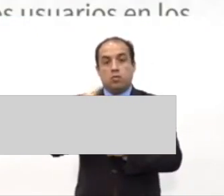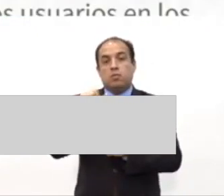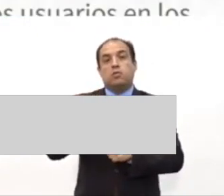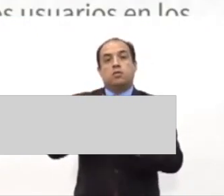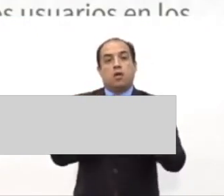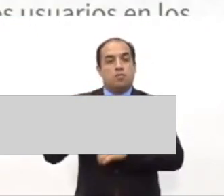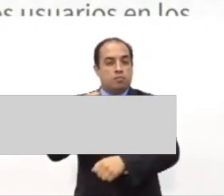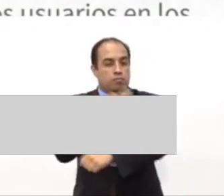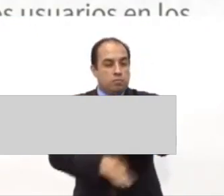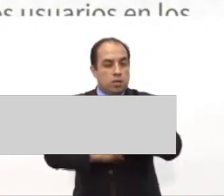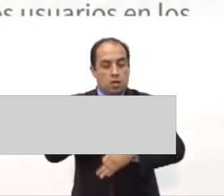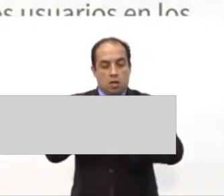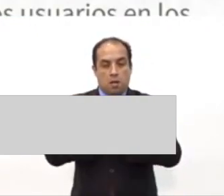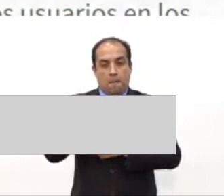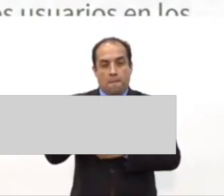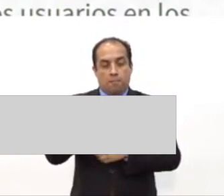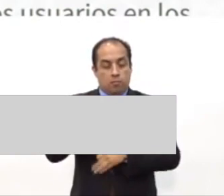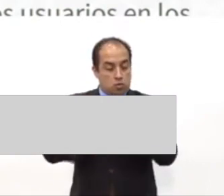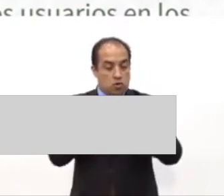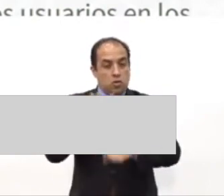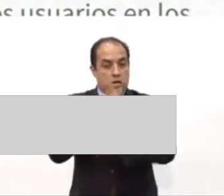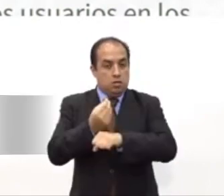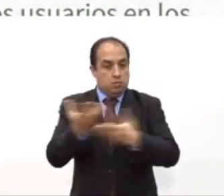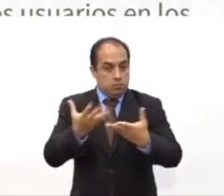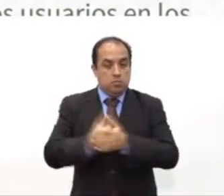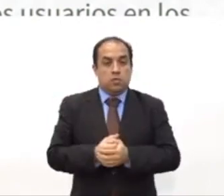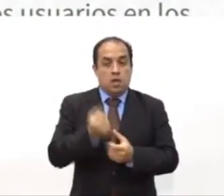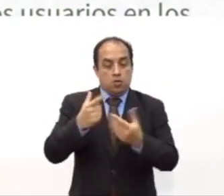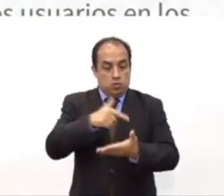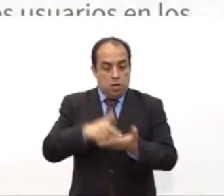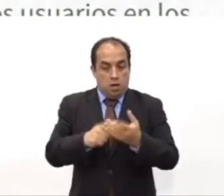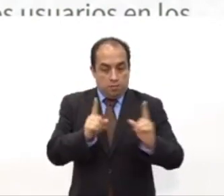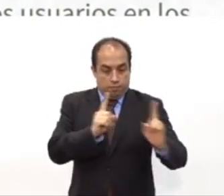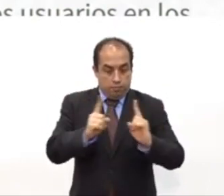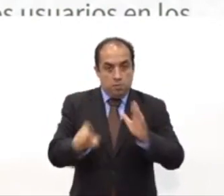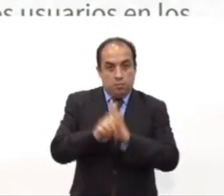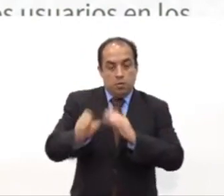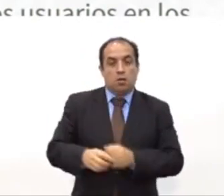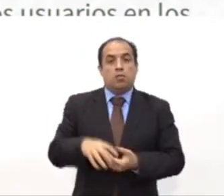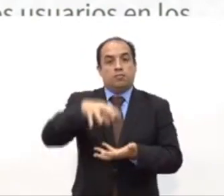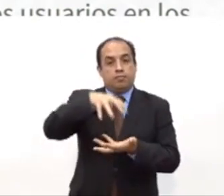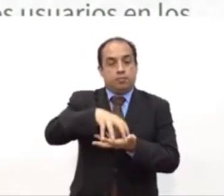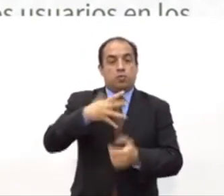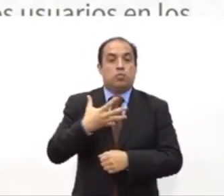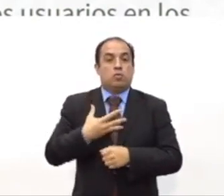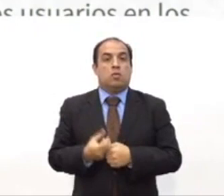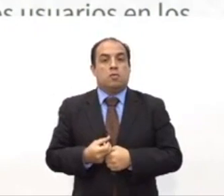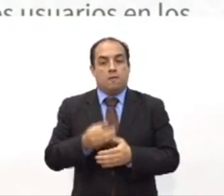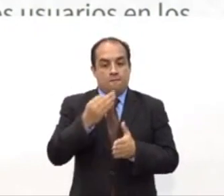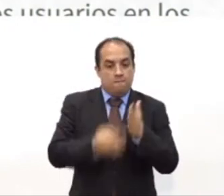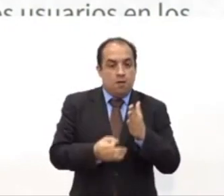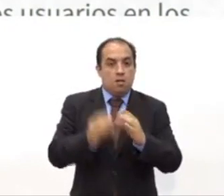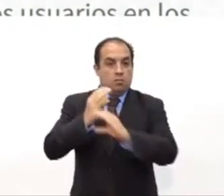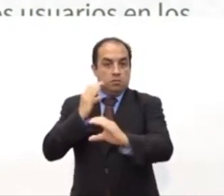sumó a los trabajos conjuntos con la secretaria de movilidad de la ciudad m y el sistema de transporte colectivo-metro para normalizar por